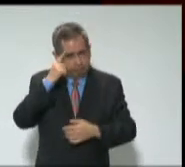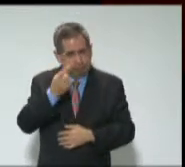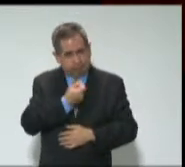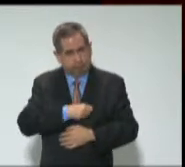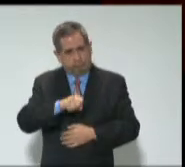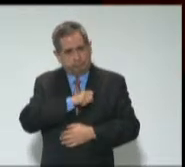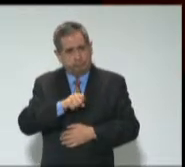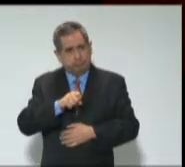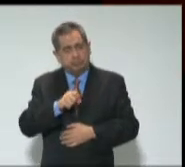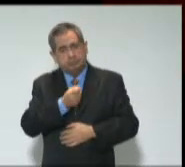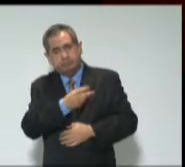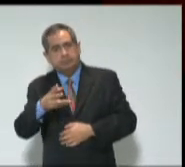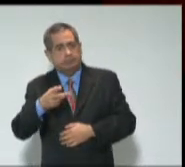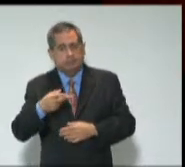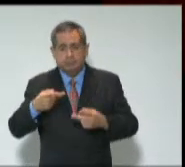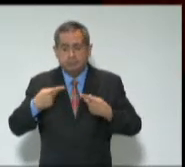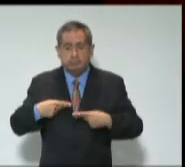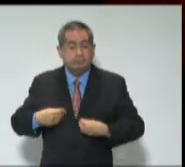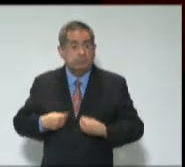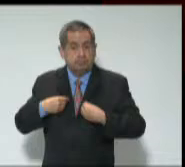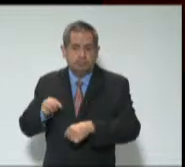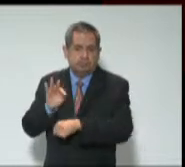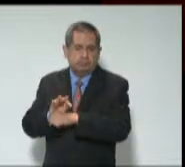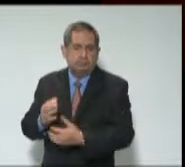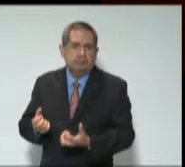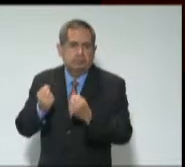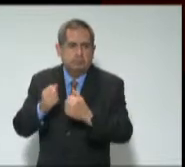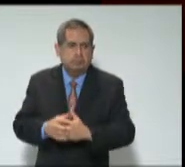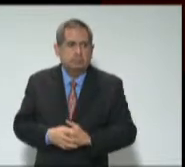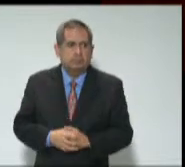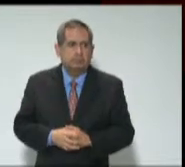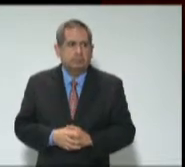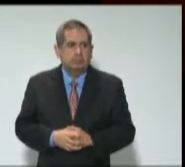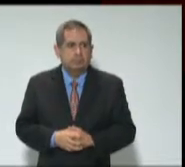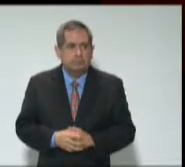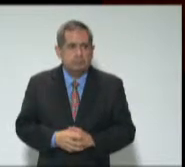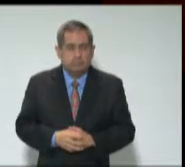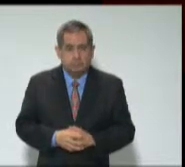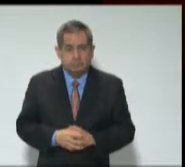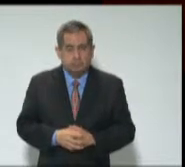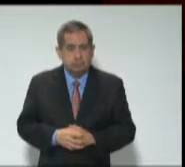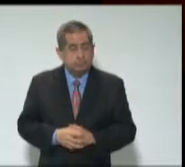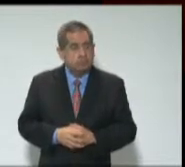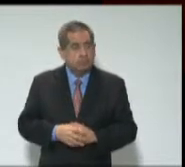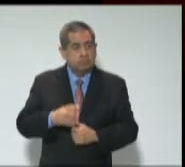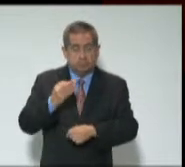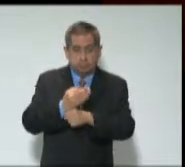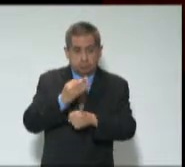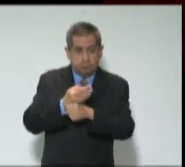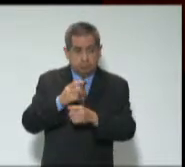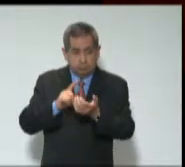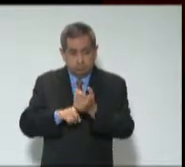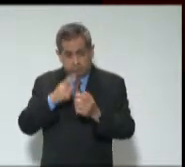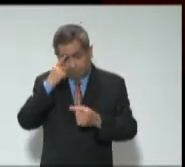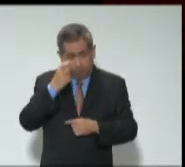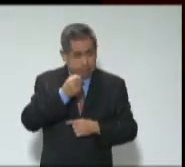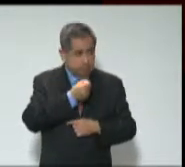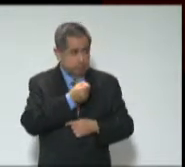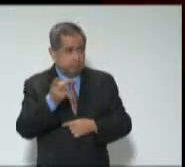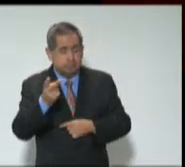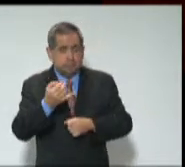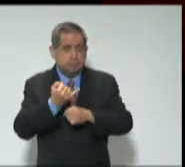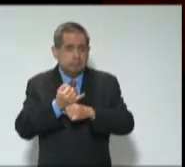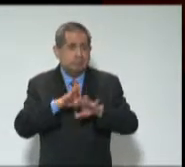y la vida de las personas como toda crisis tiende a generar incertidumbre y es campo propicio para la